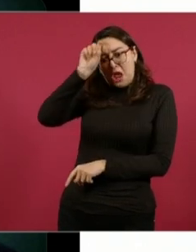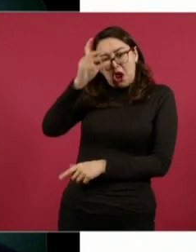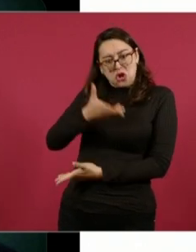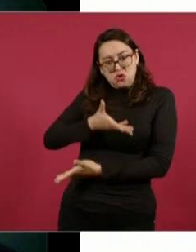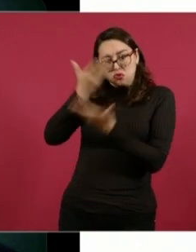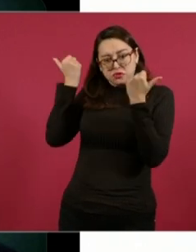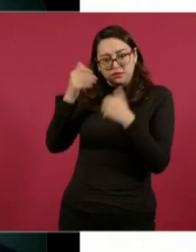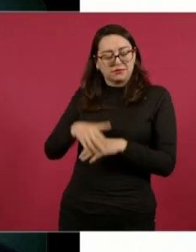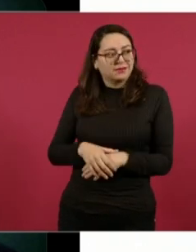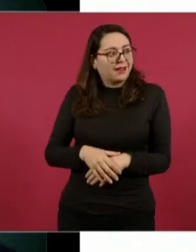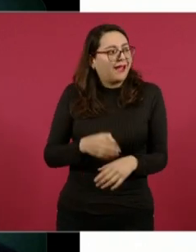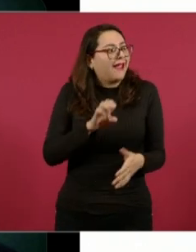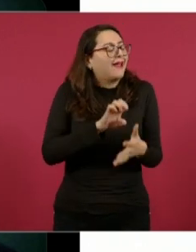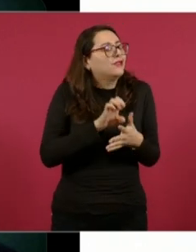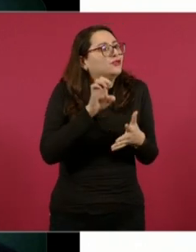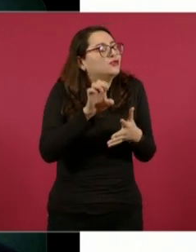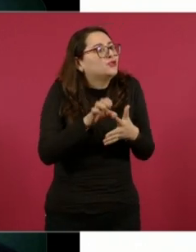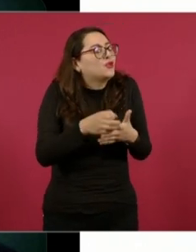opina?